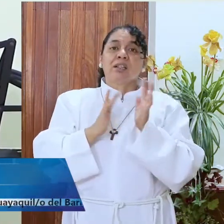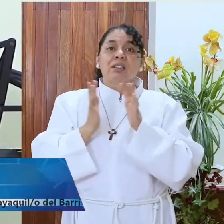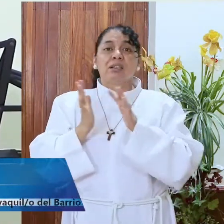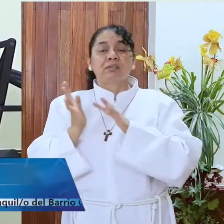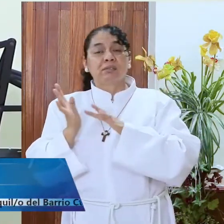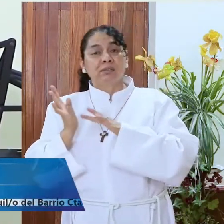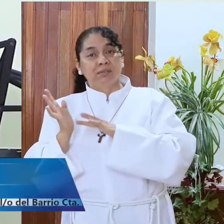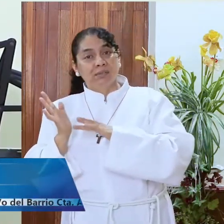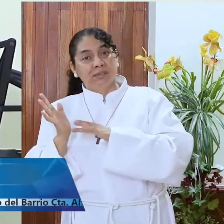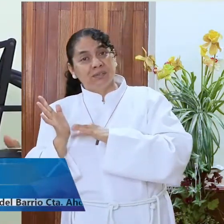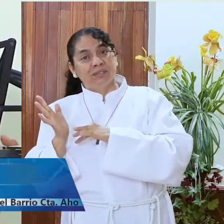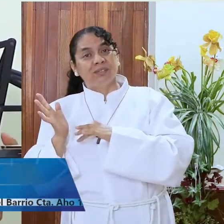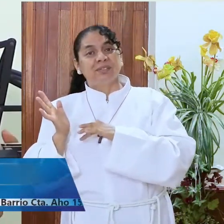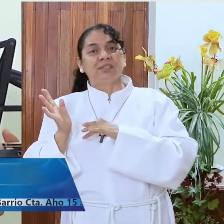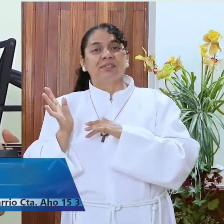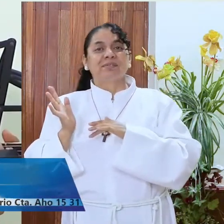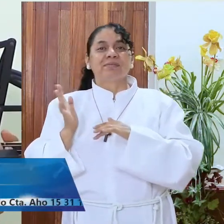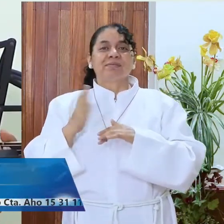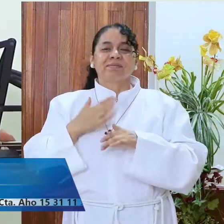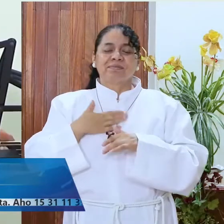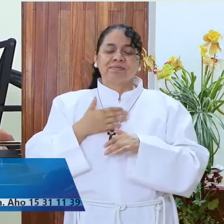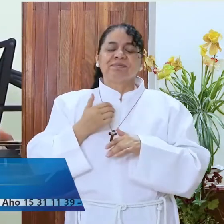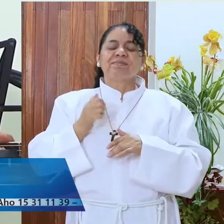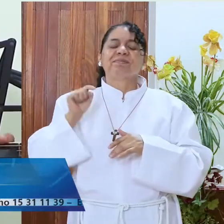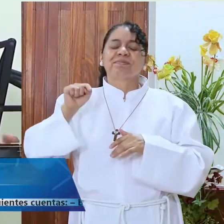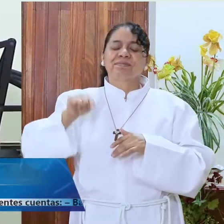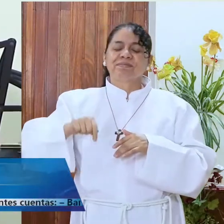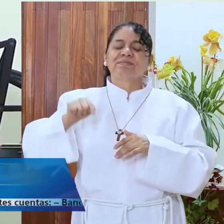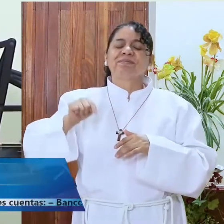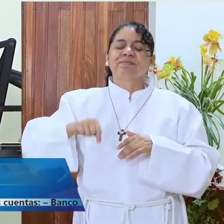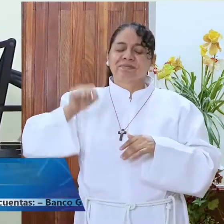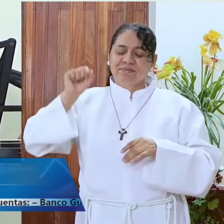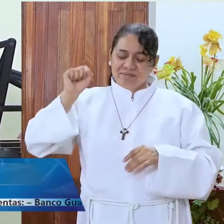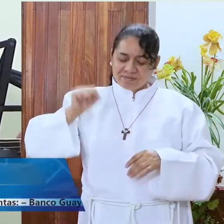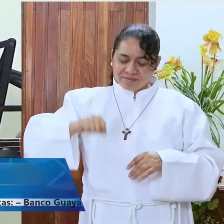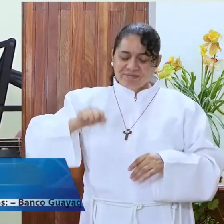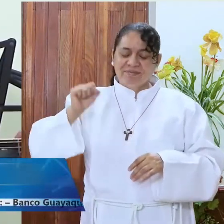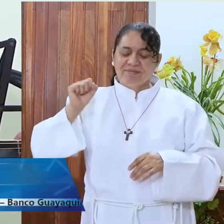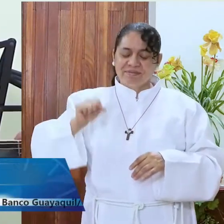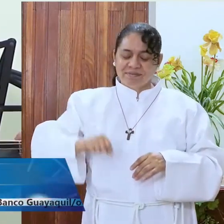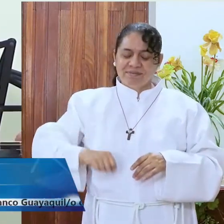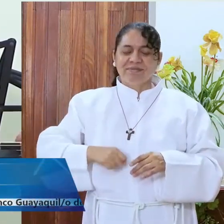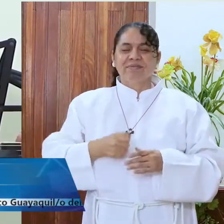3 jesús está aquí